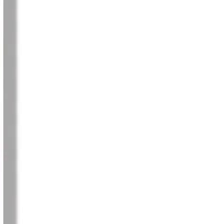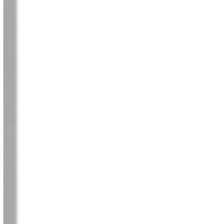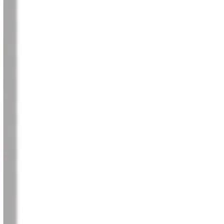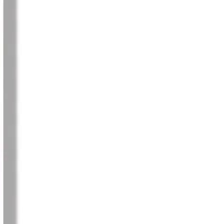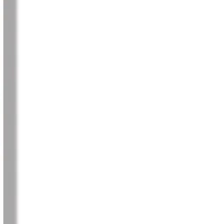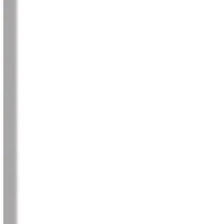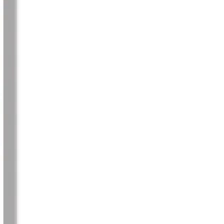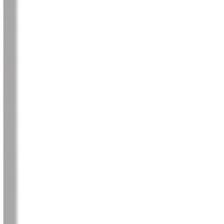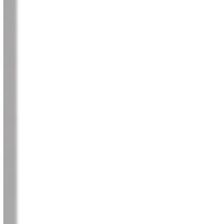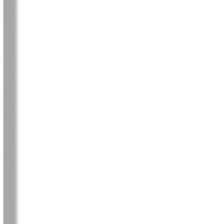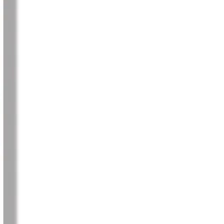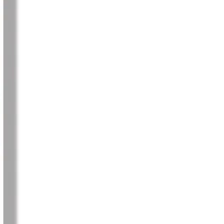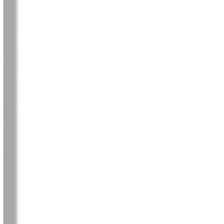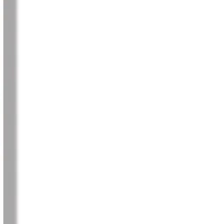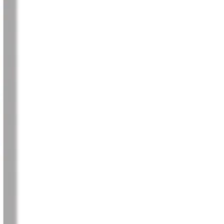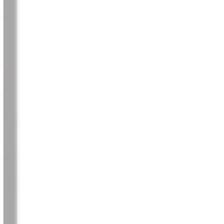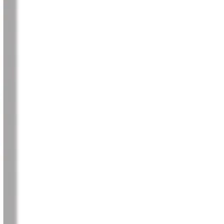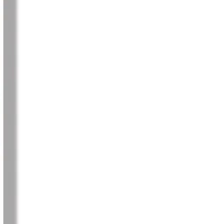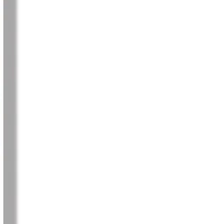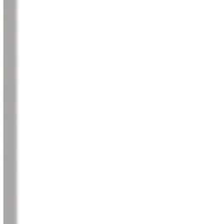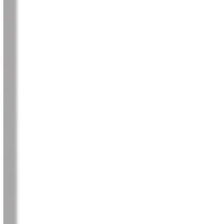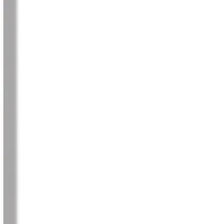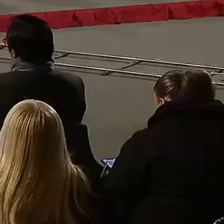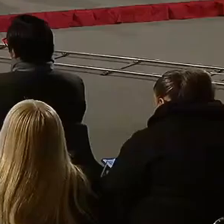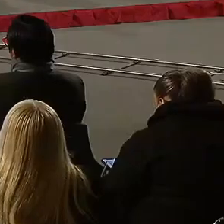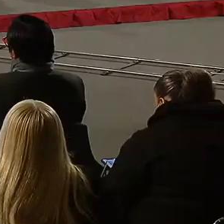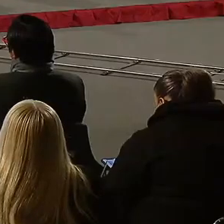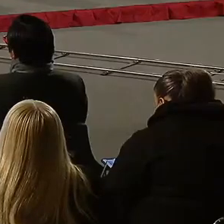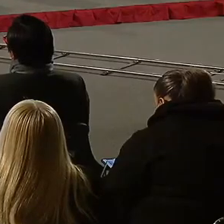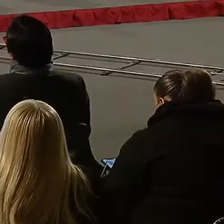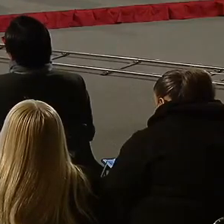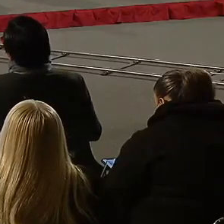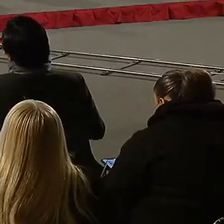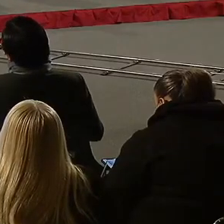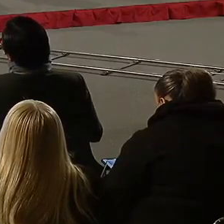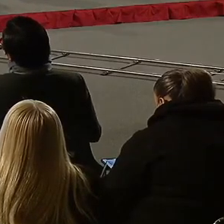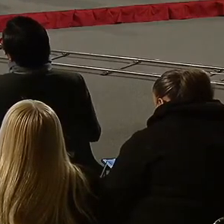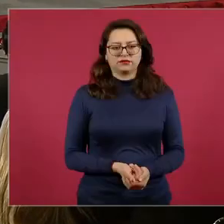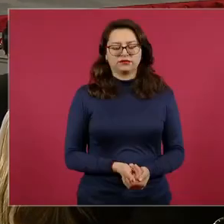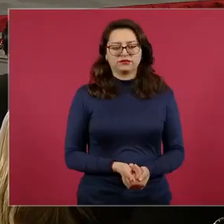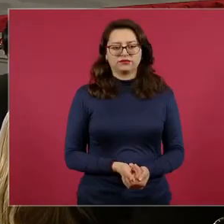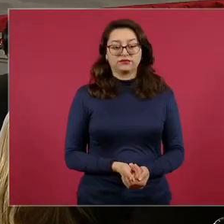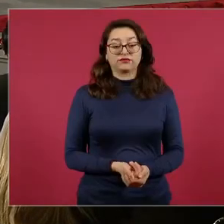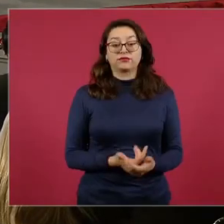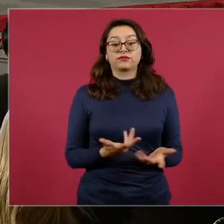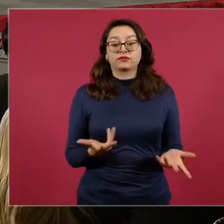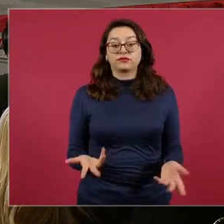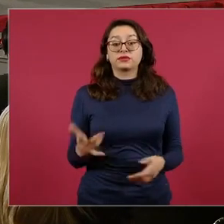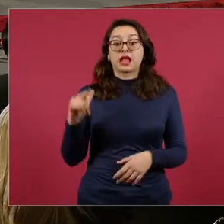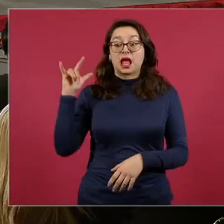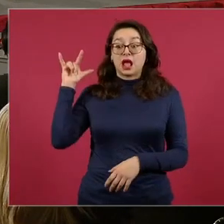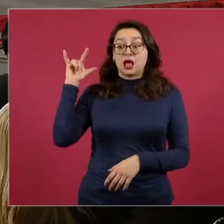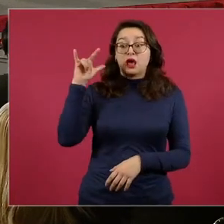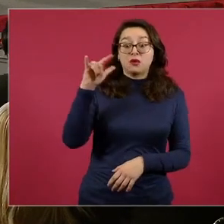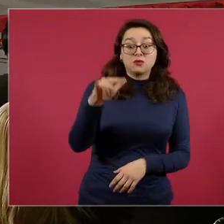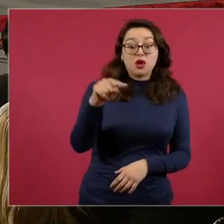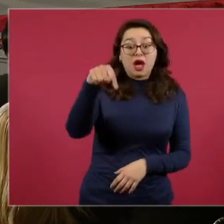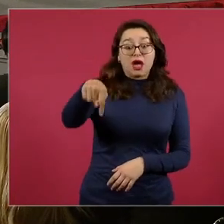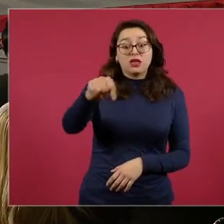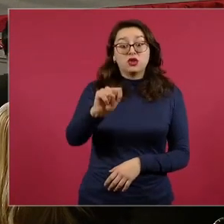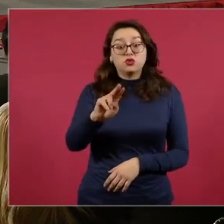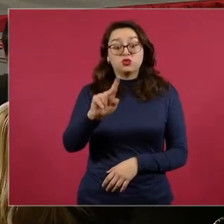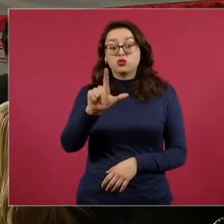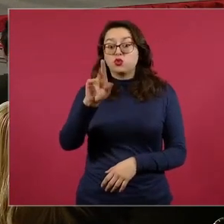del presidente de la República ni de la Cuarta Transformación. Ya, o sea, bájenle